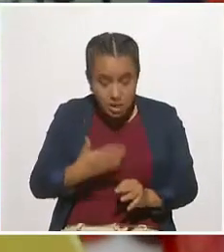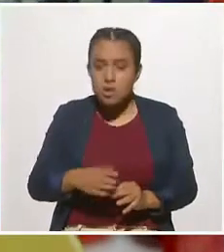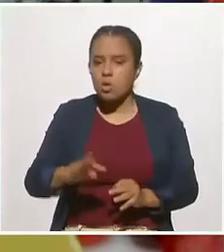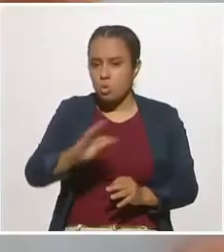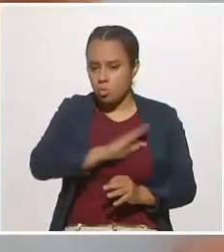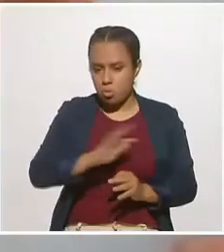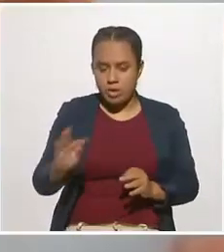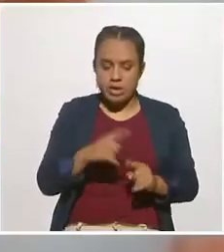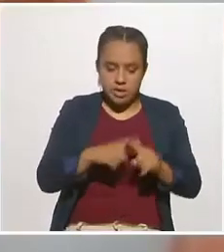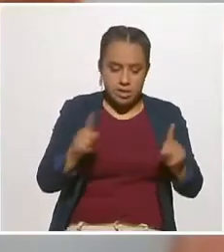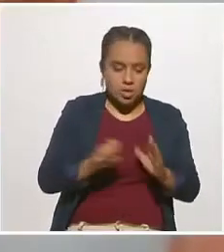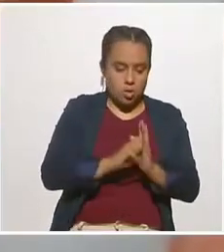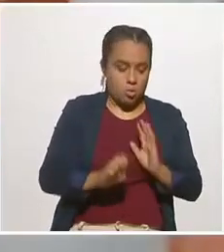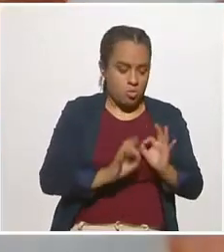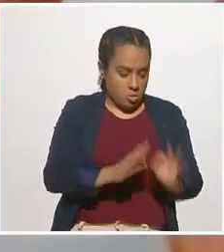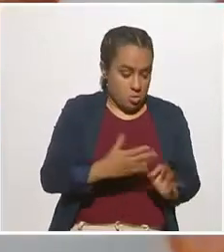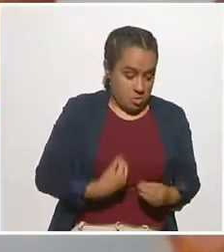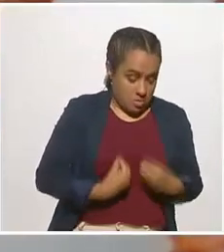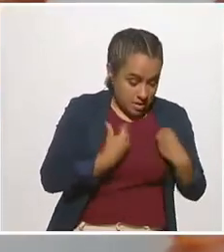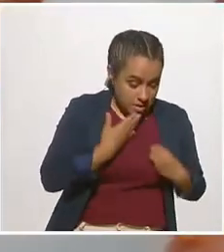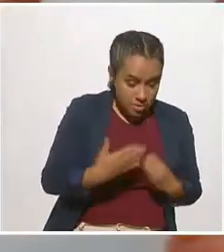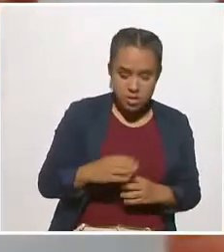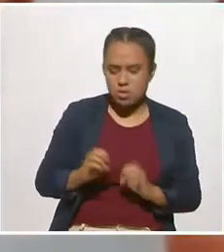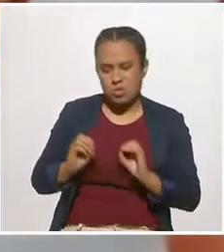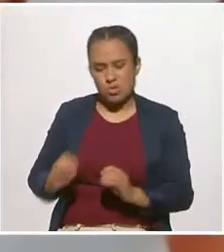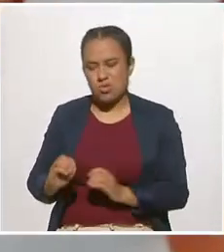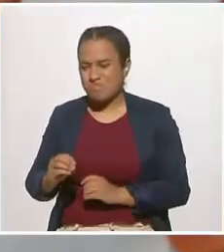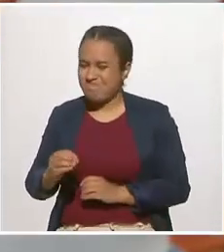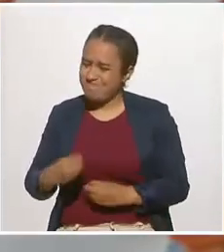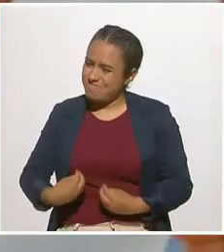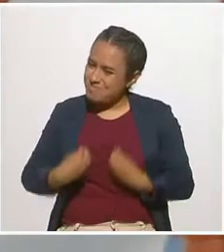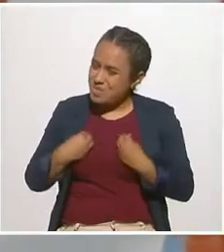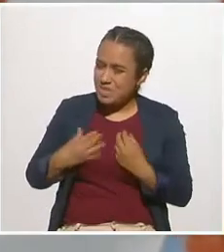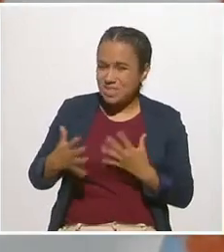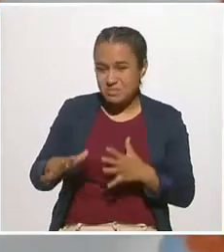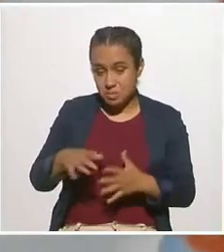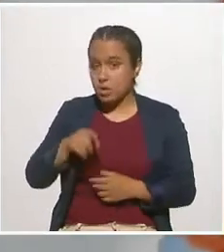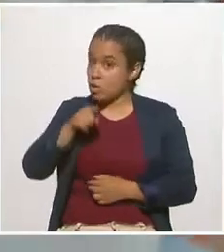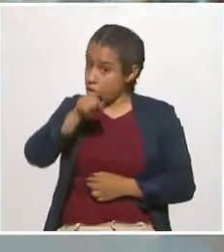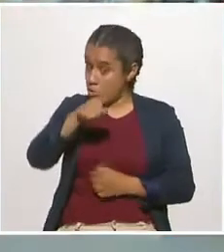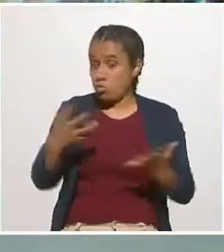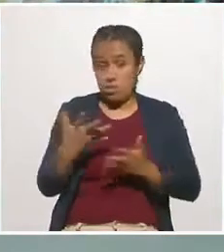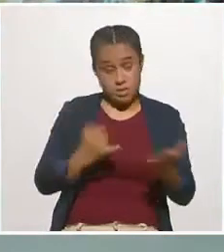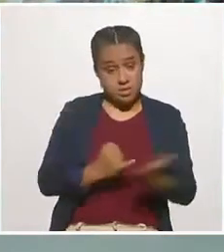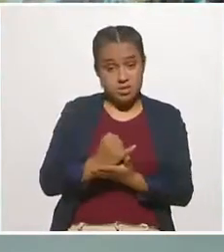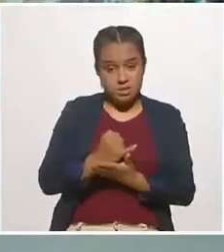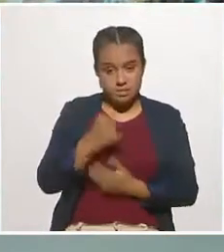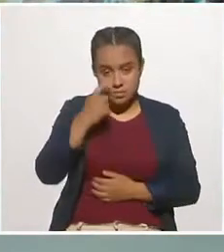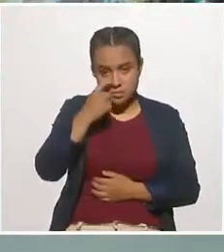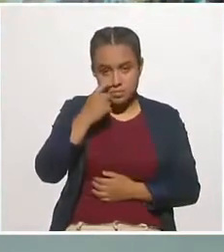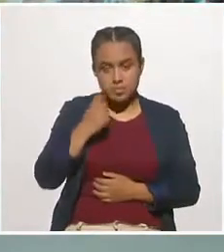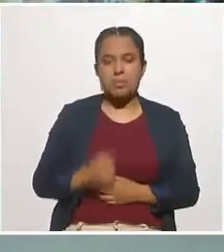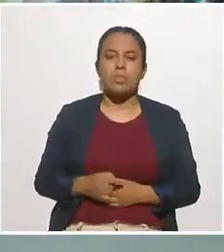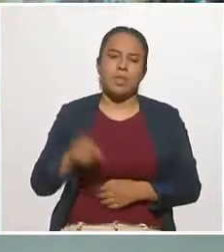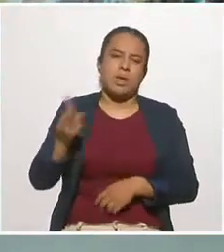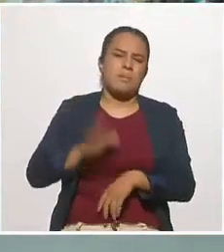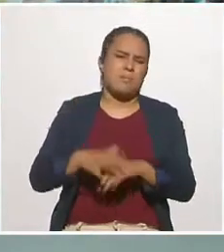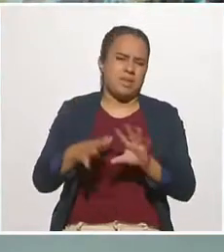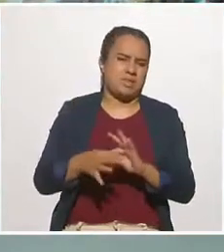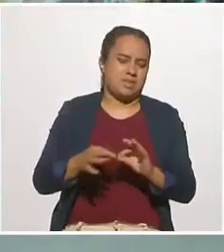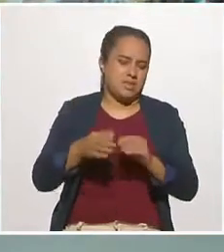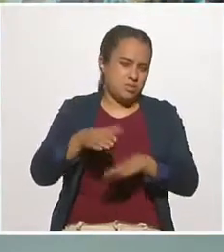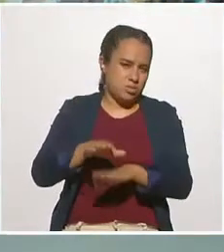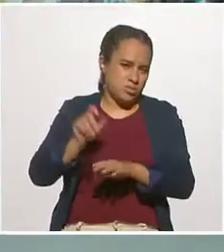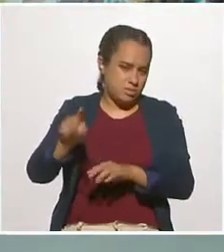de vida y no tenerla. Así que tú decides. Y para que nos platique más sobre el tema, tenemos aquí